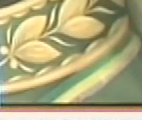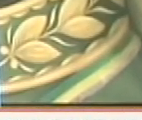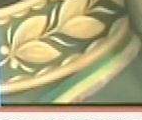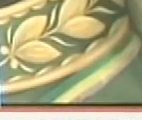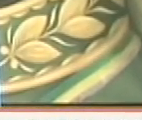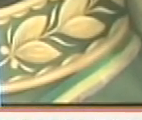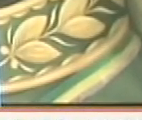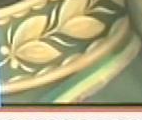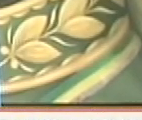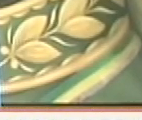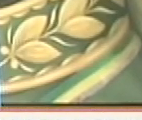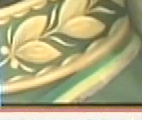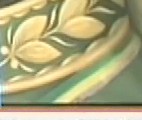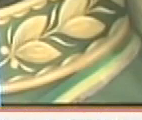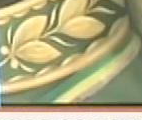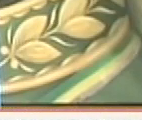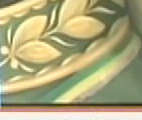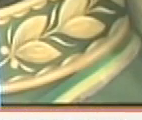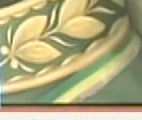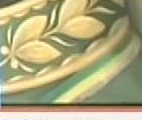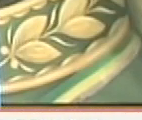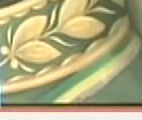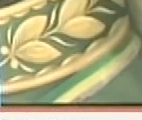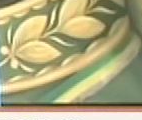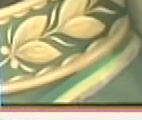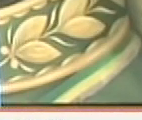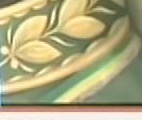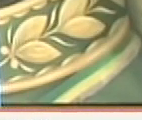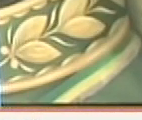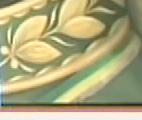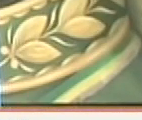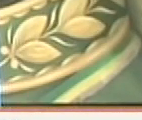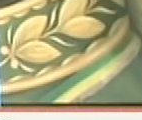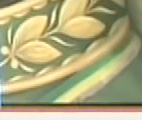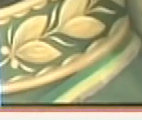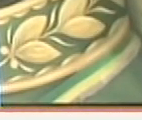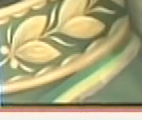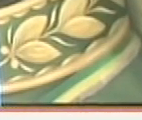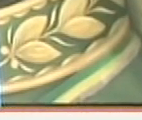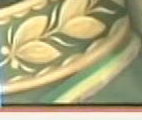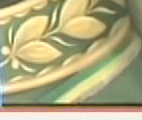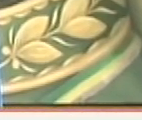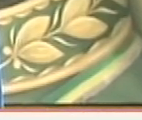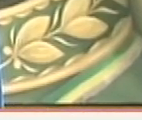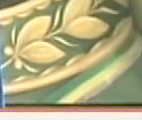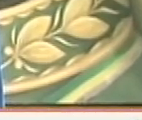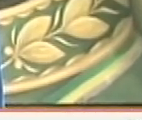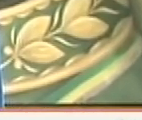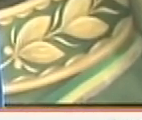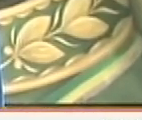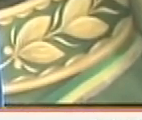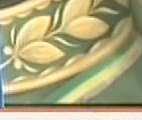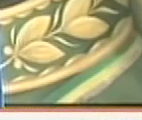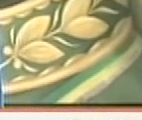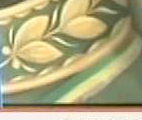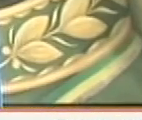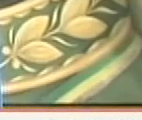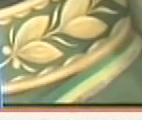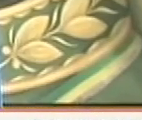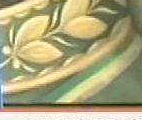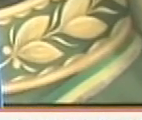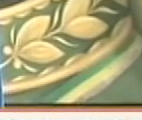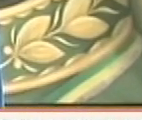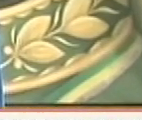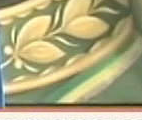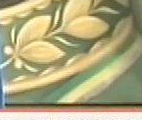Corte Penal Internacional pues se darán cuenta quiénes están detrás de estas medidas coercitivas unilaterales, pues que también